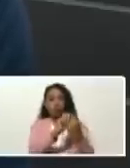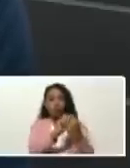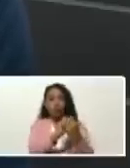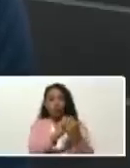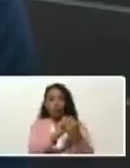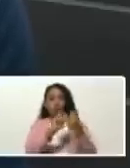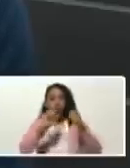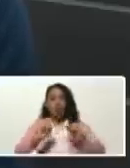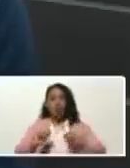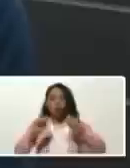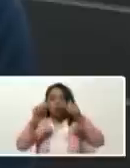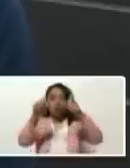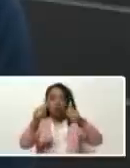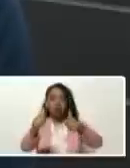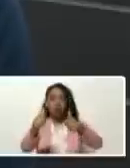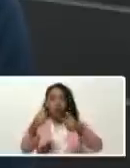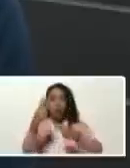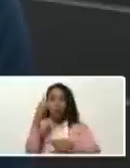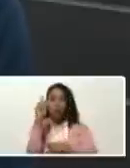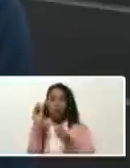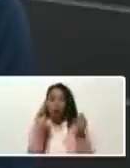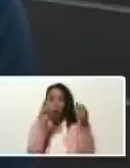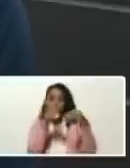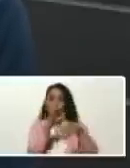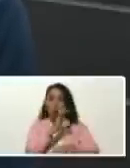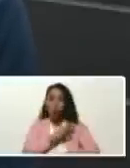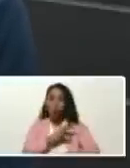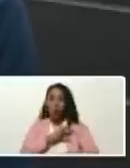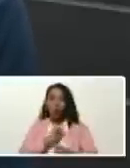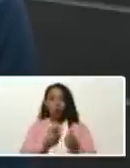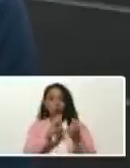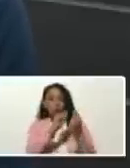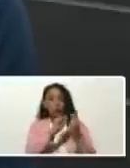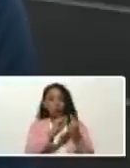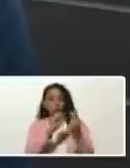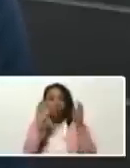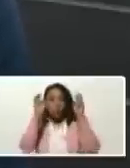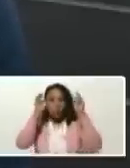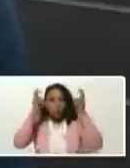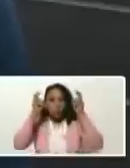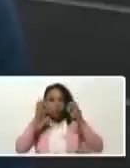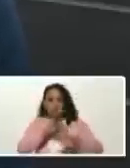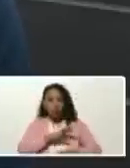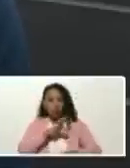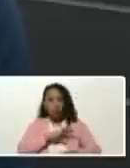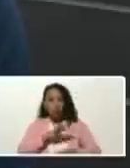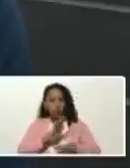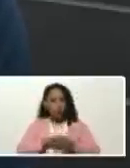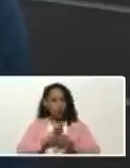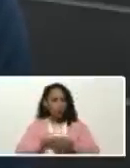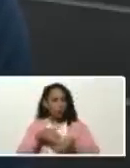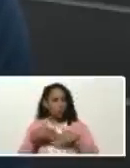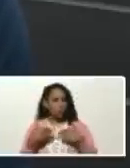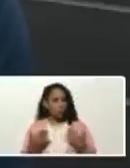iniciara con un acuerdo social con la discusión de los temas sociales porque